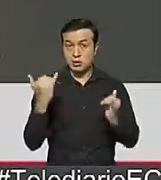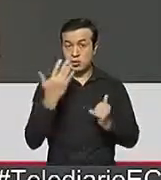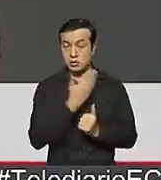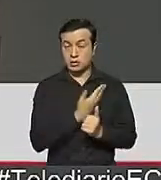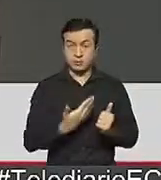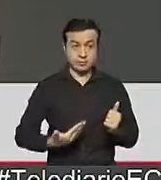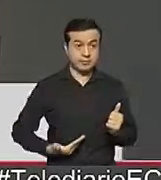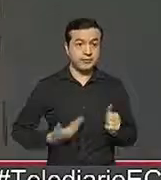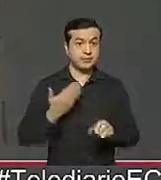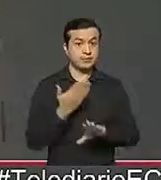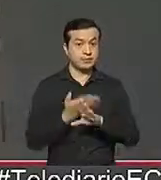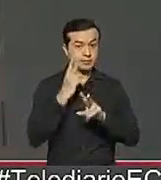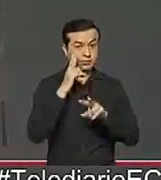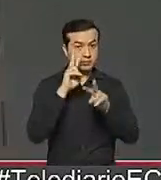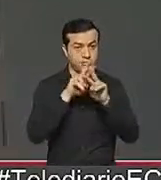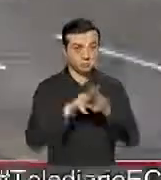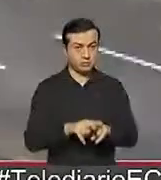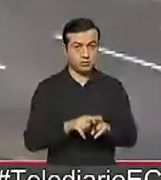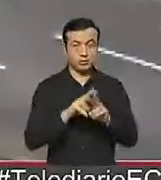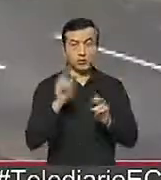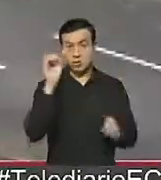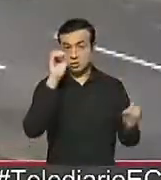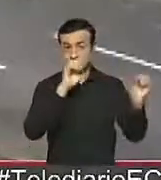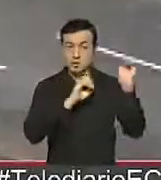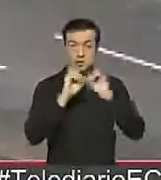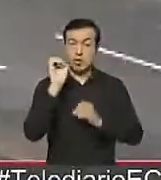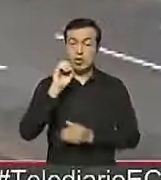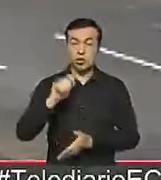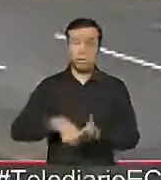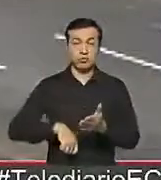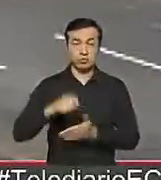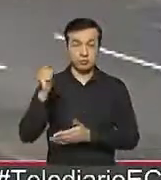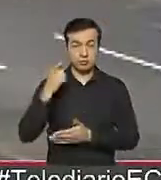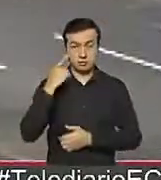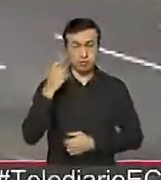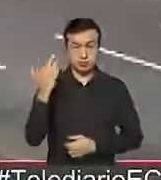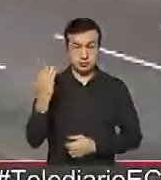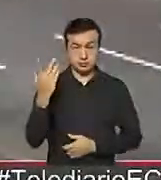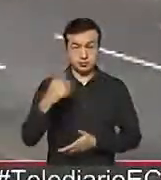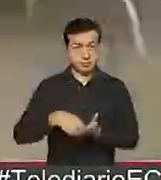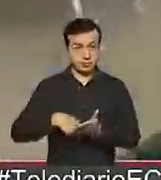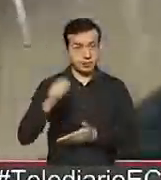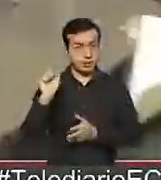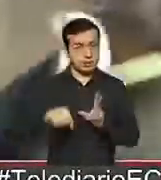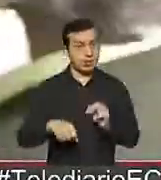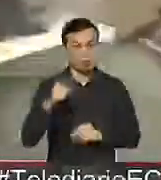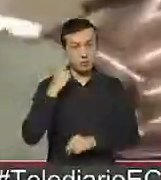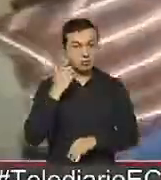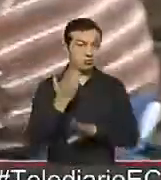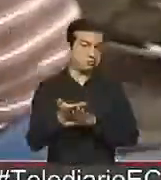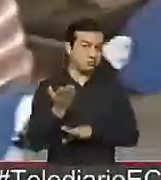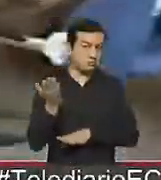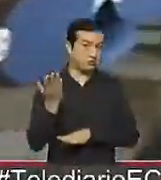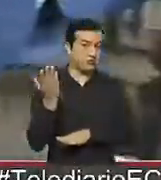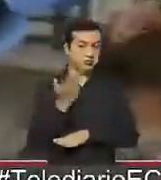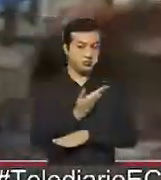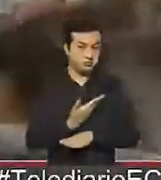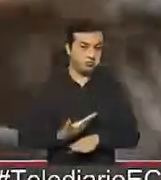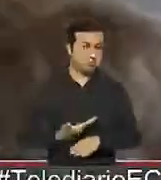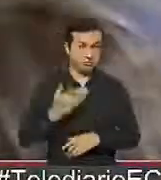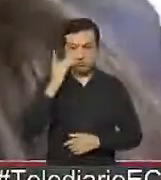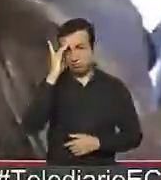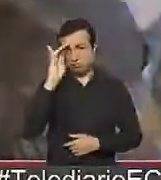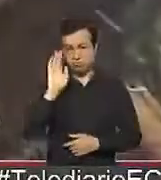su revisión, que determinaría un veto o la ratificación para que el impuesto verde definitivamente pase a la historia. Alec Llanos,